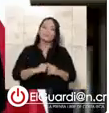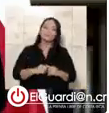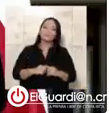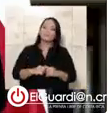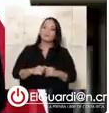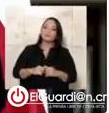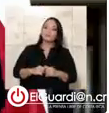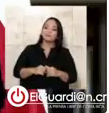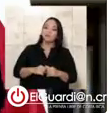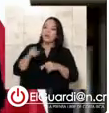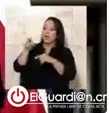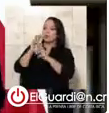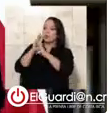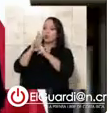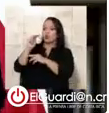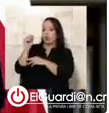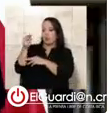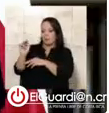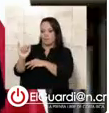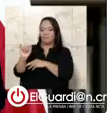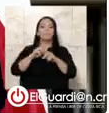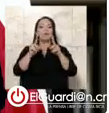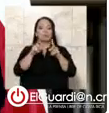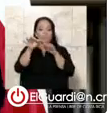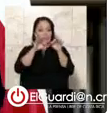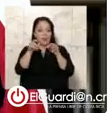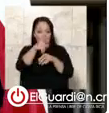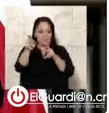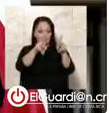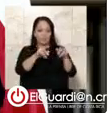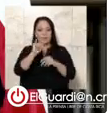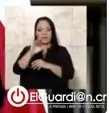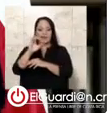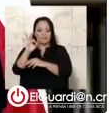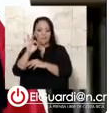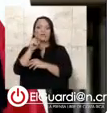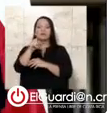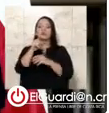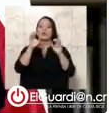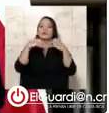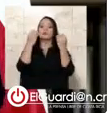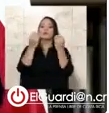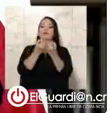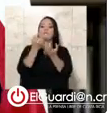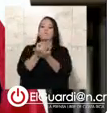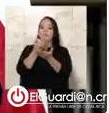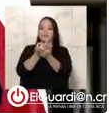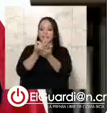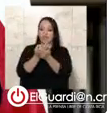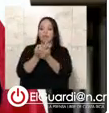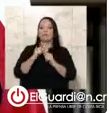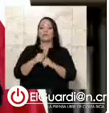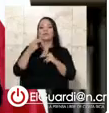Eso se lo va a contestar don Nogui. Para dar el contexto a la población, el CAF es un organismo financiero regional que se